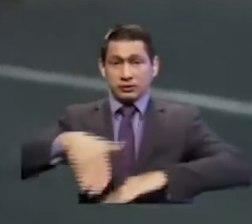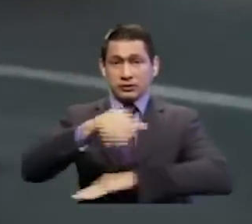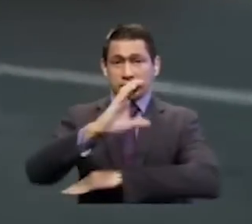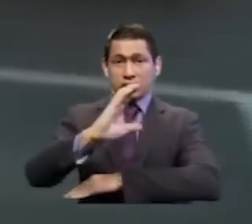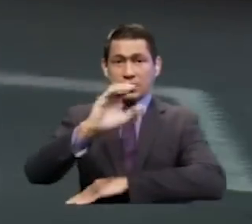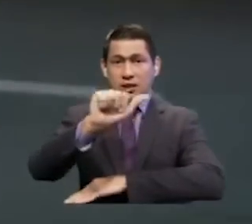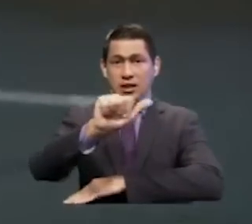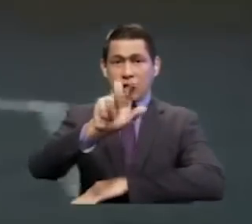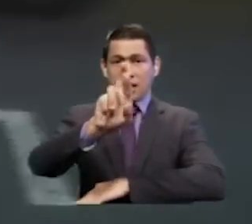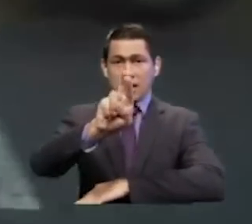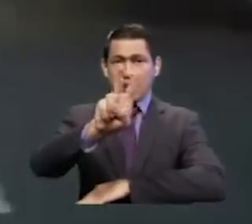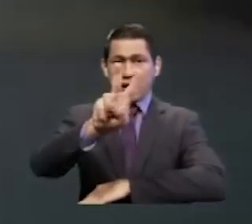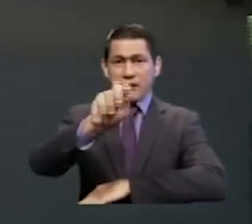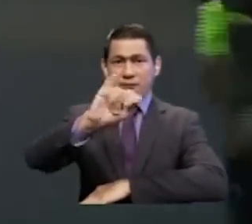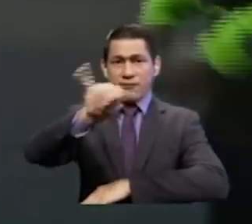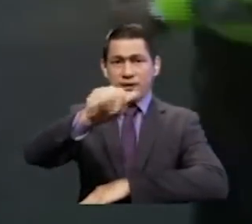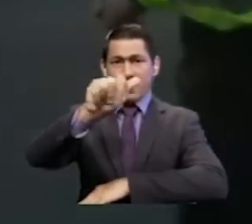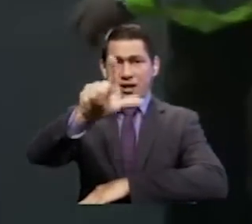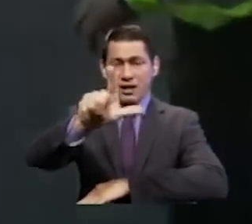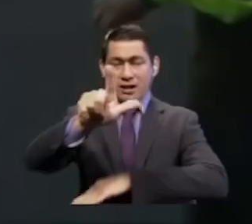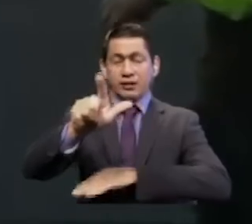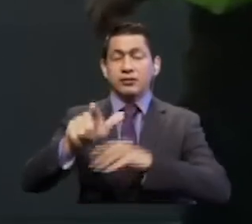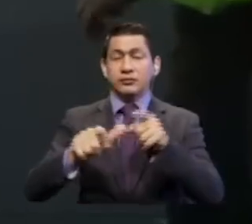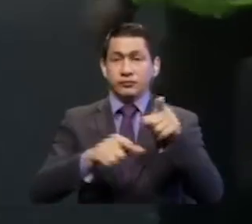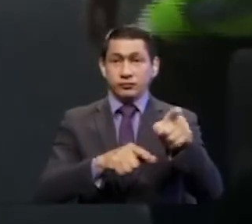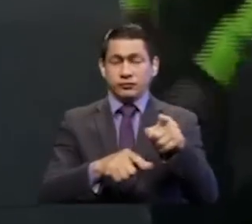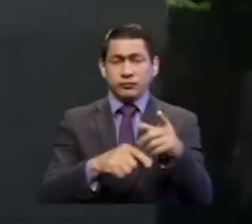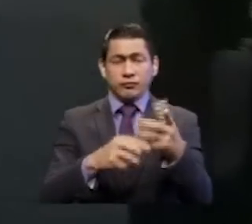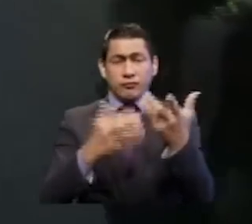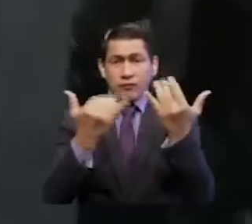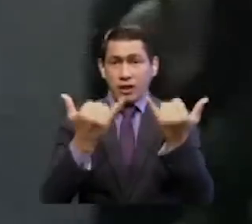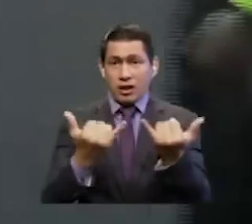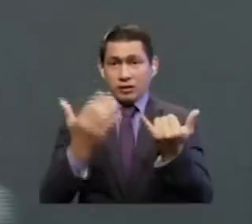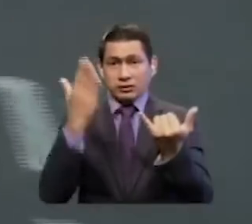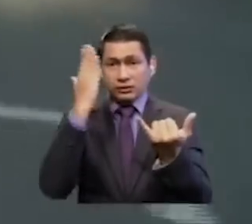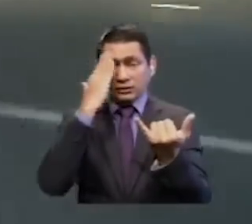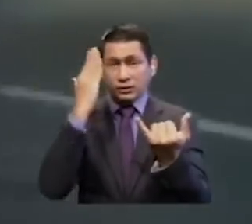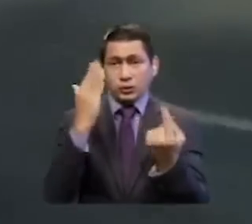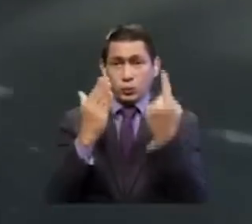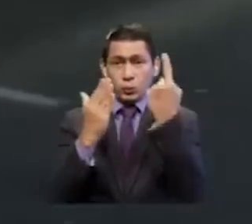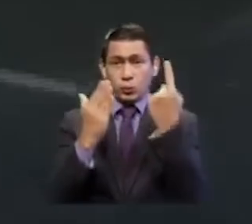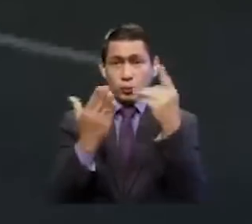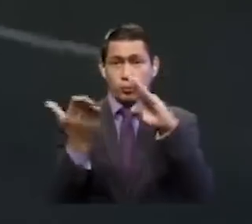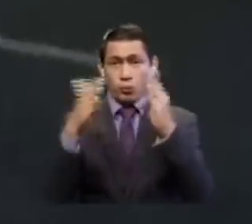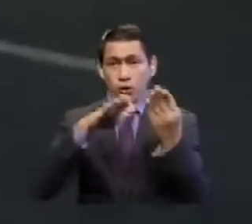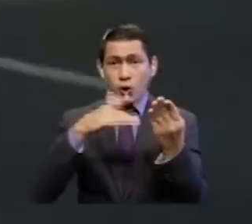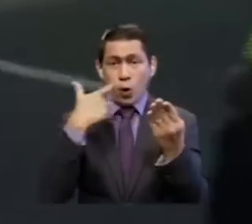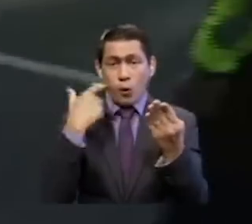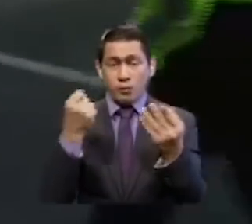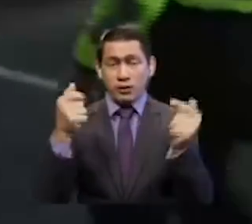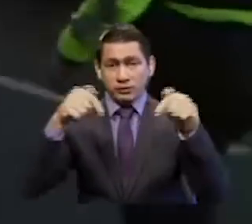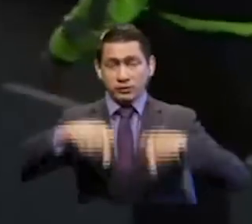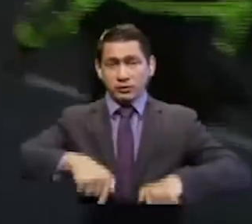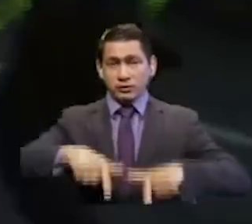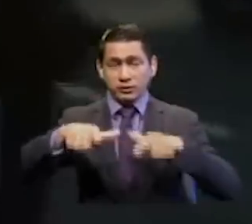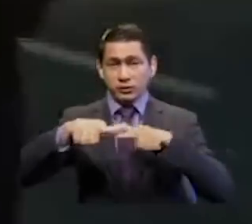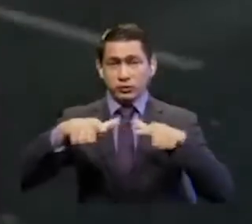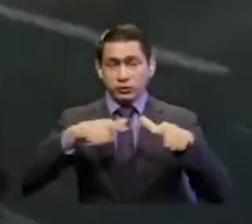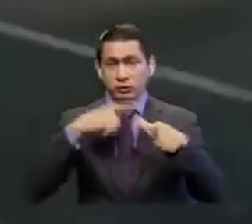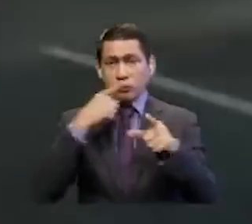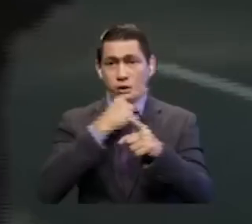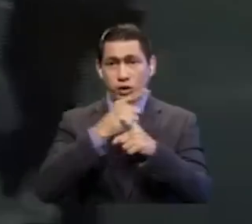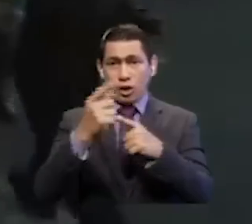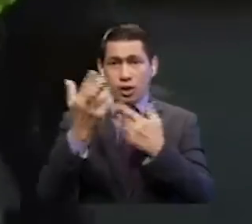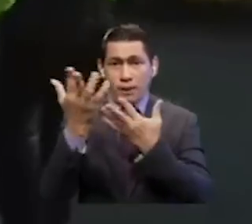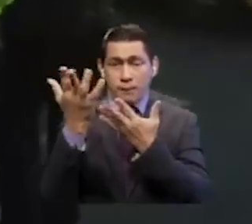también del Inca. Cabe indicar, amigos televidentes, que hasta el momento lo que se sabe es que hay una persona fallecida de sexo masculino y nosotros estamos ahorita